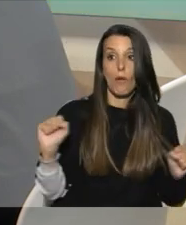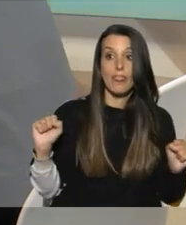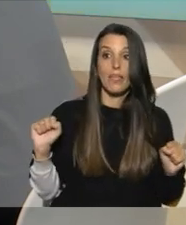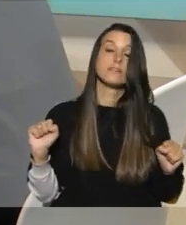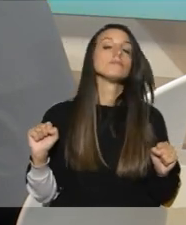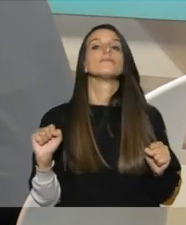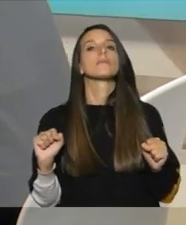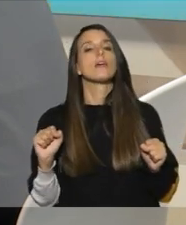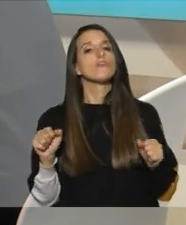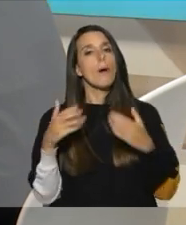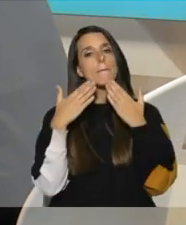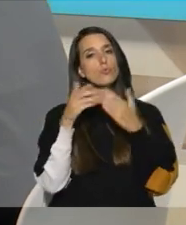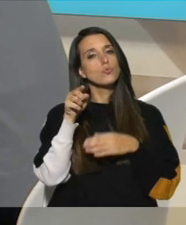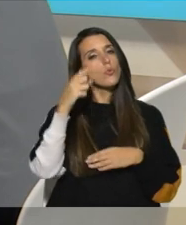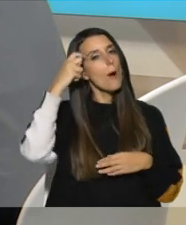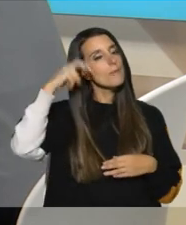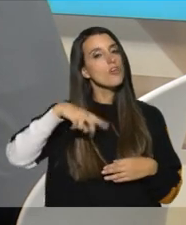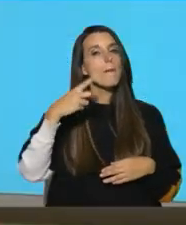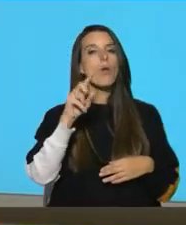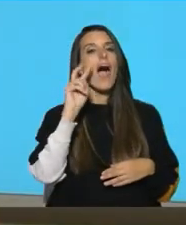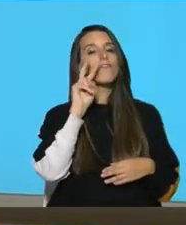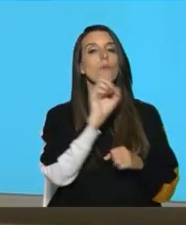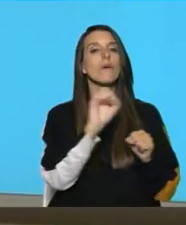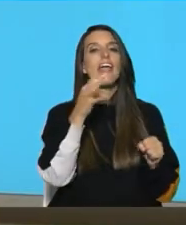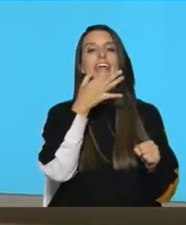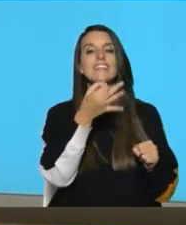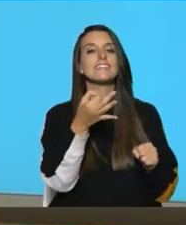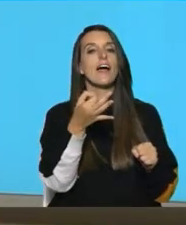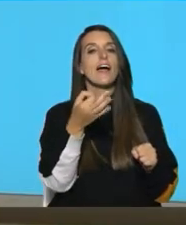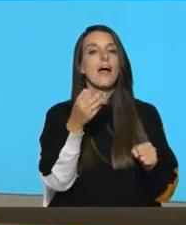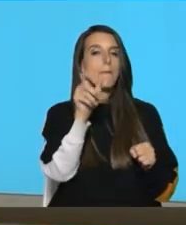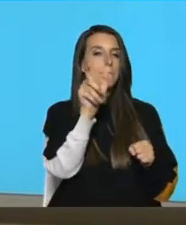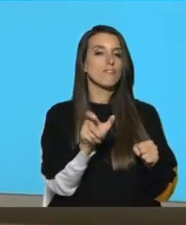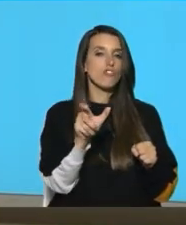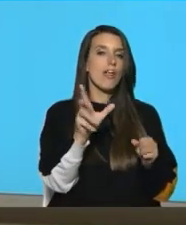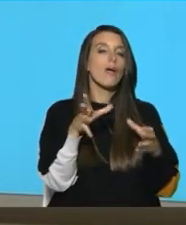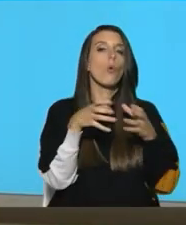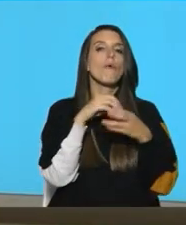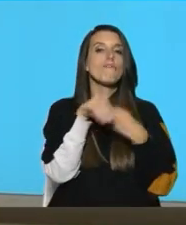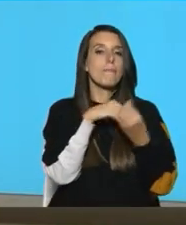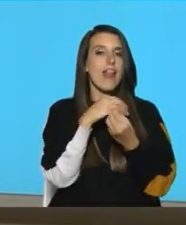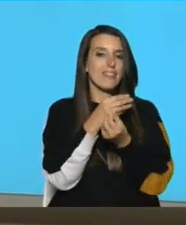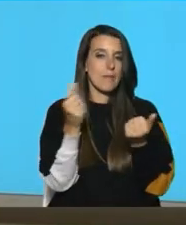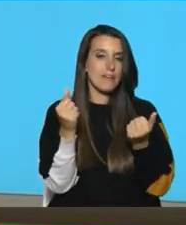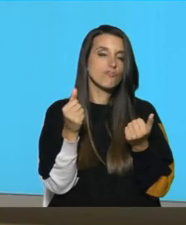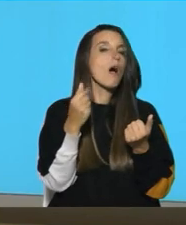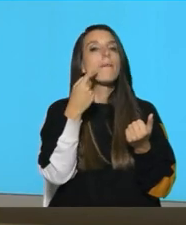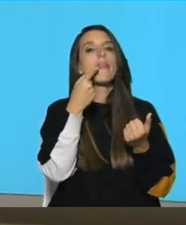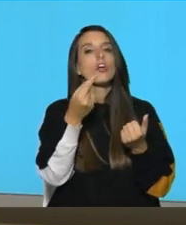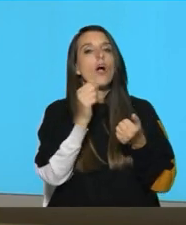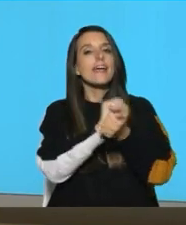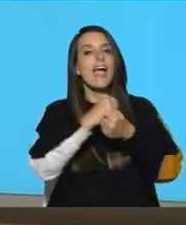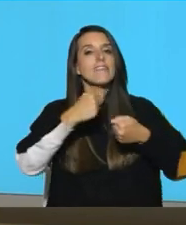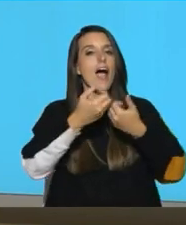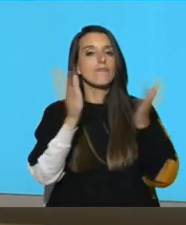ahora. Le voy a preguntar su opinión ahora, pero a ver si podemos escuchar a Hernando Onega lo que nos decía a propósito de esto, de reabrir la